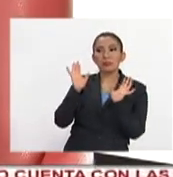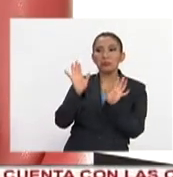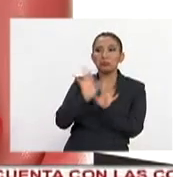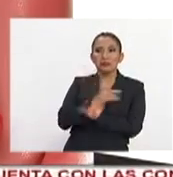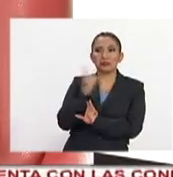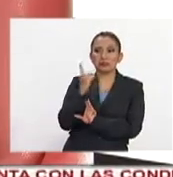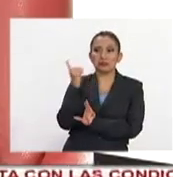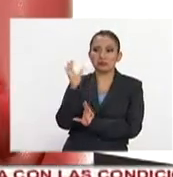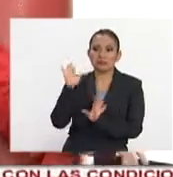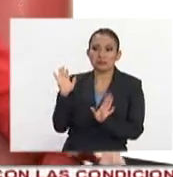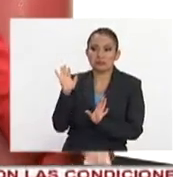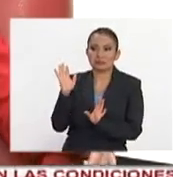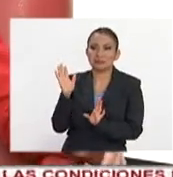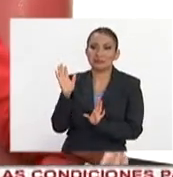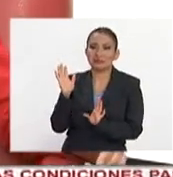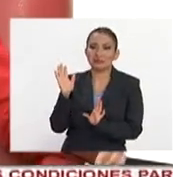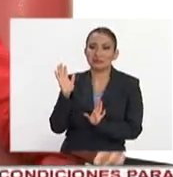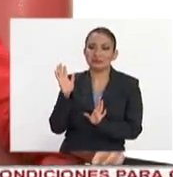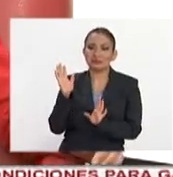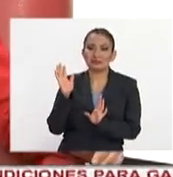básicamente, sobre todo